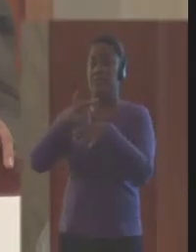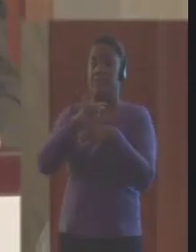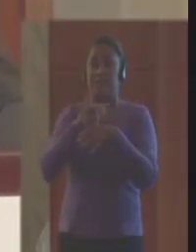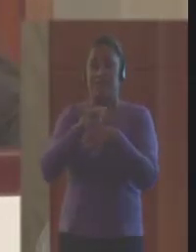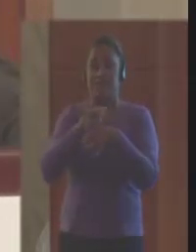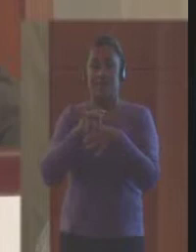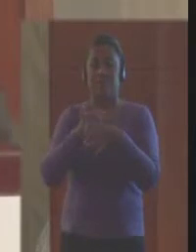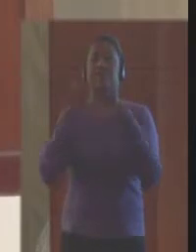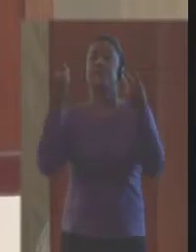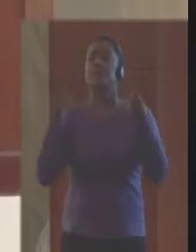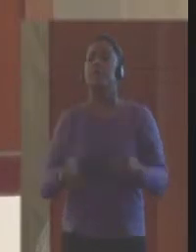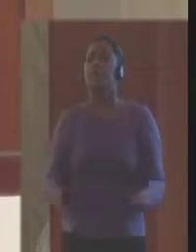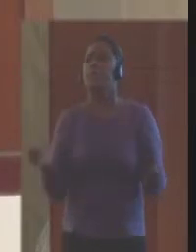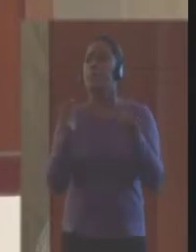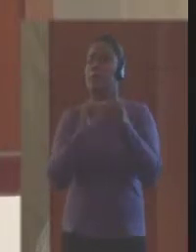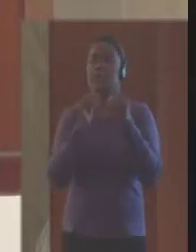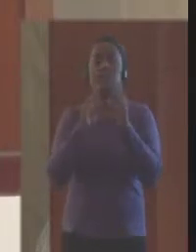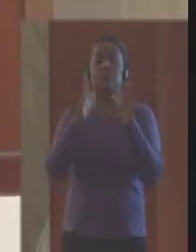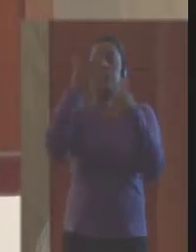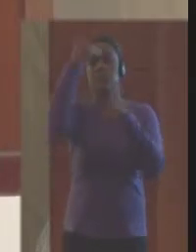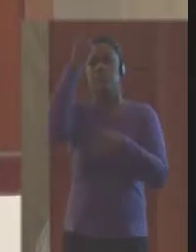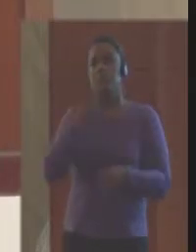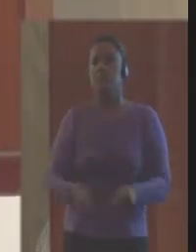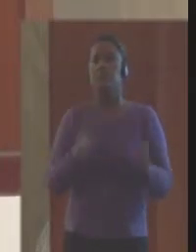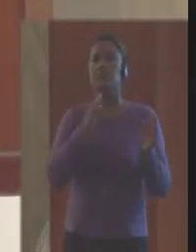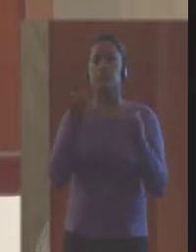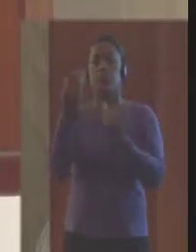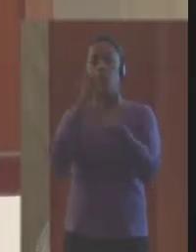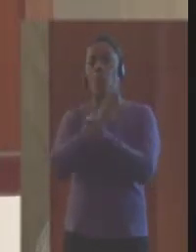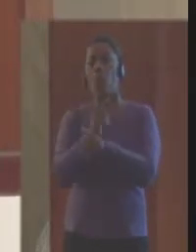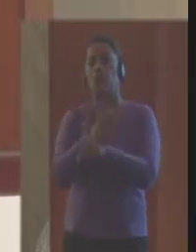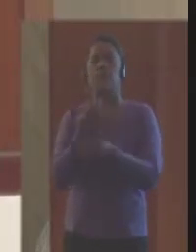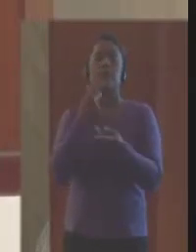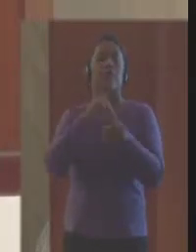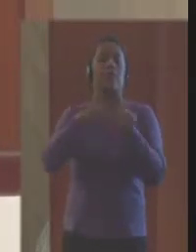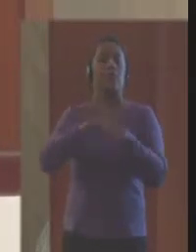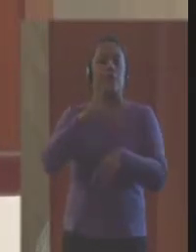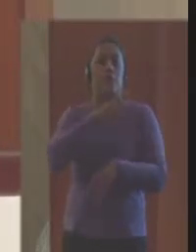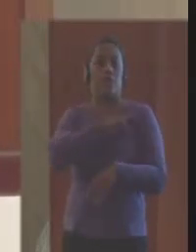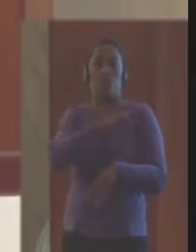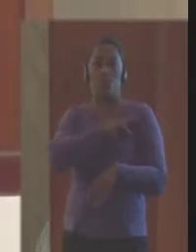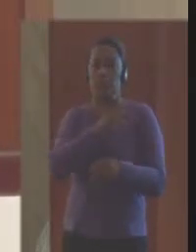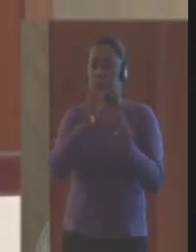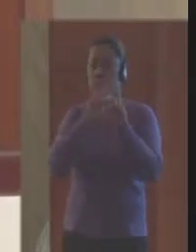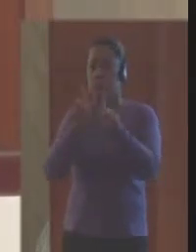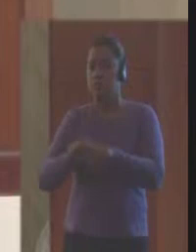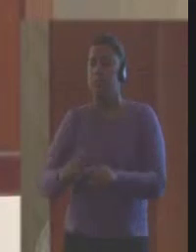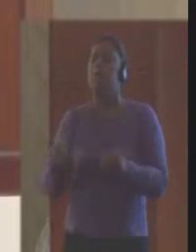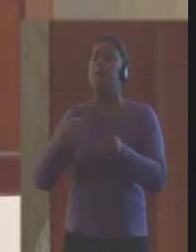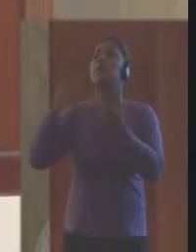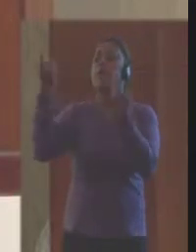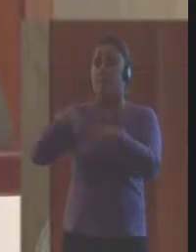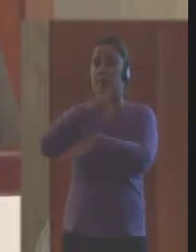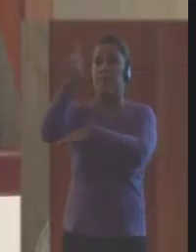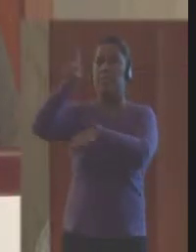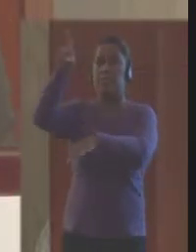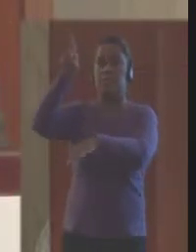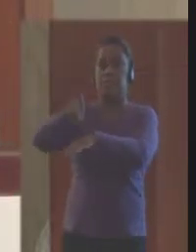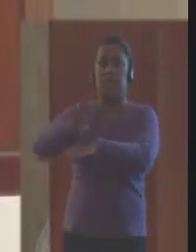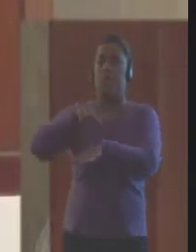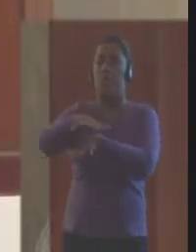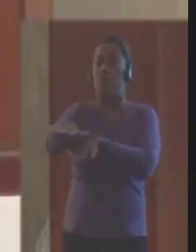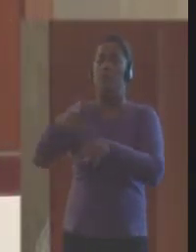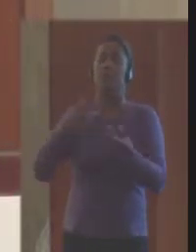Pero además, incluir en las decisiones de los consejos consultivos y locales, consejos distritales y locales, una